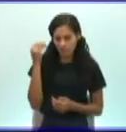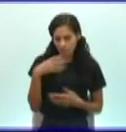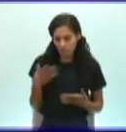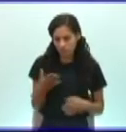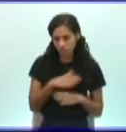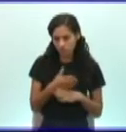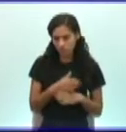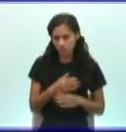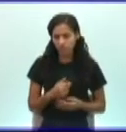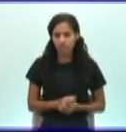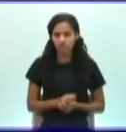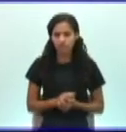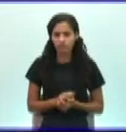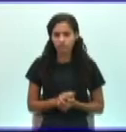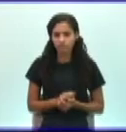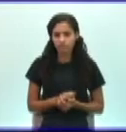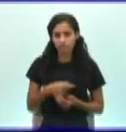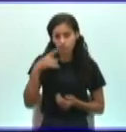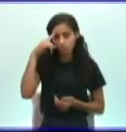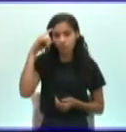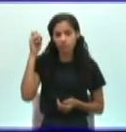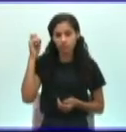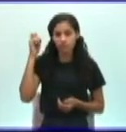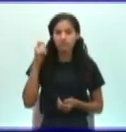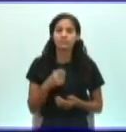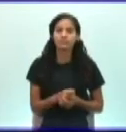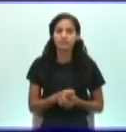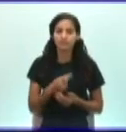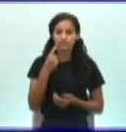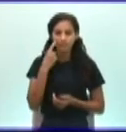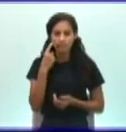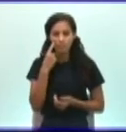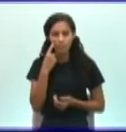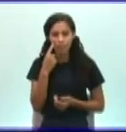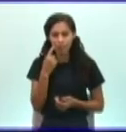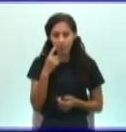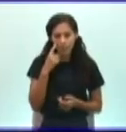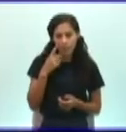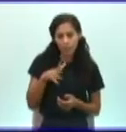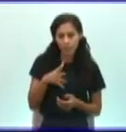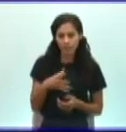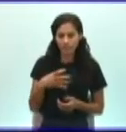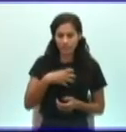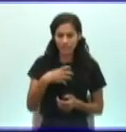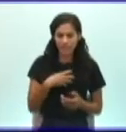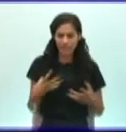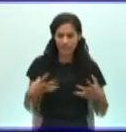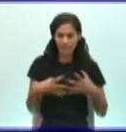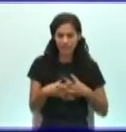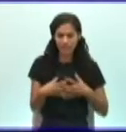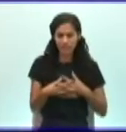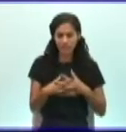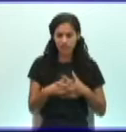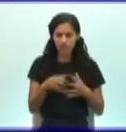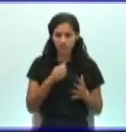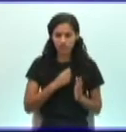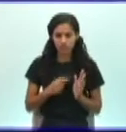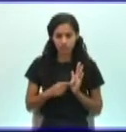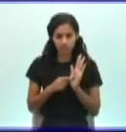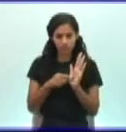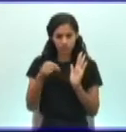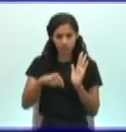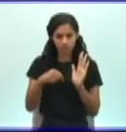se trata. Pues miren, para que descubran más o menos lo que quiero mostrarles